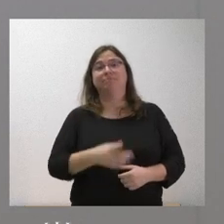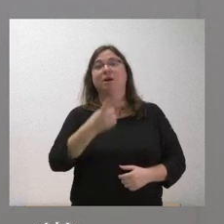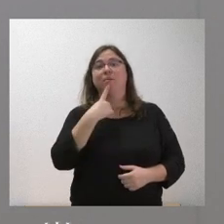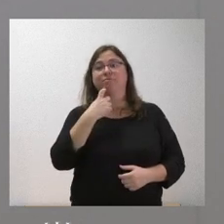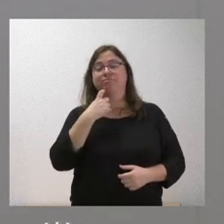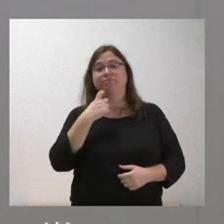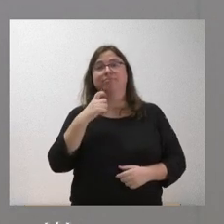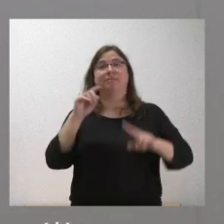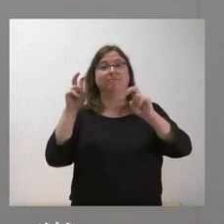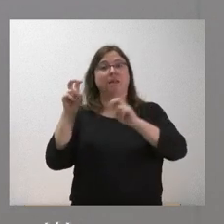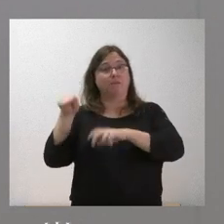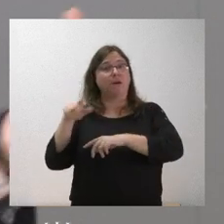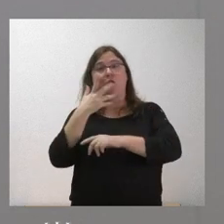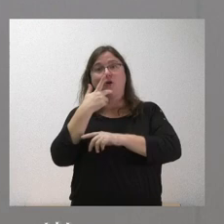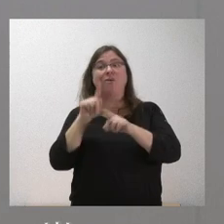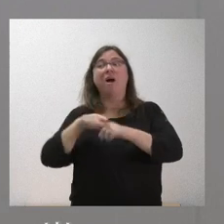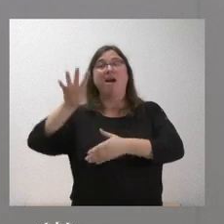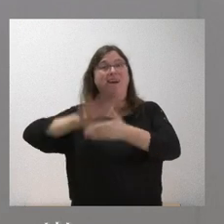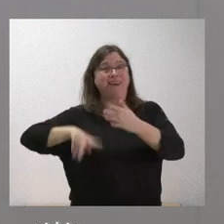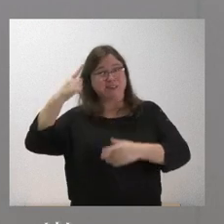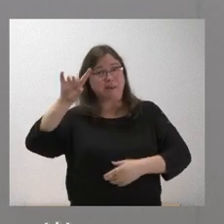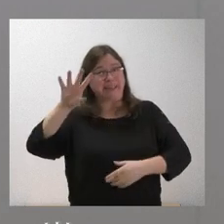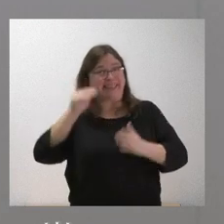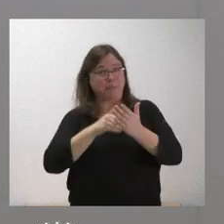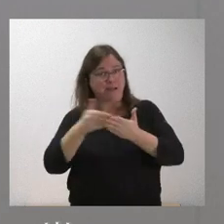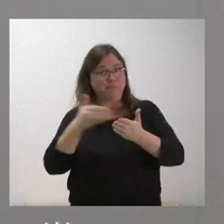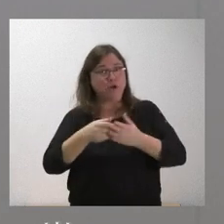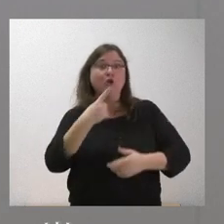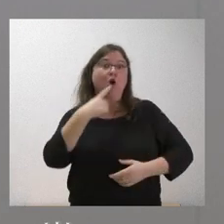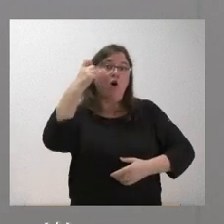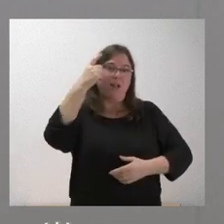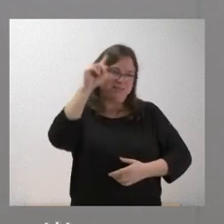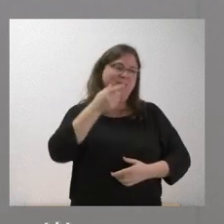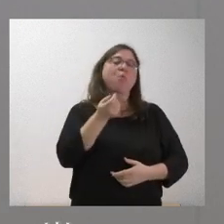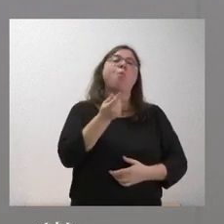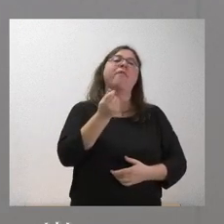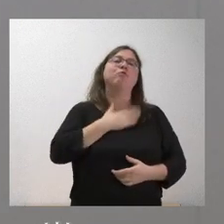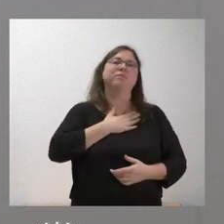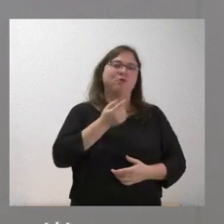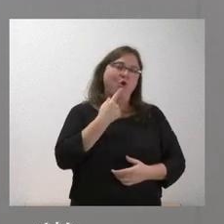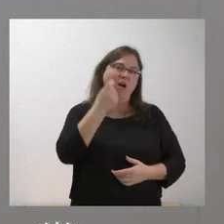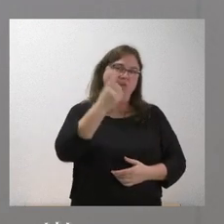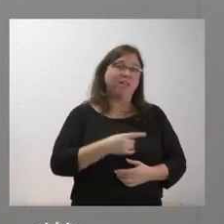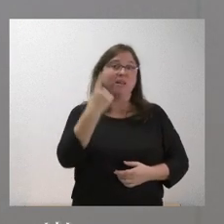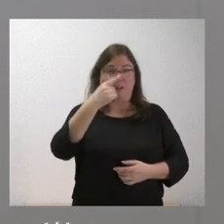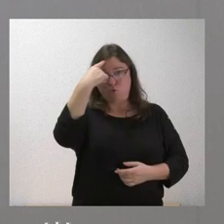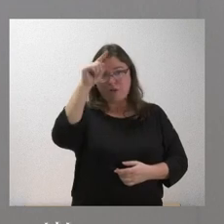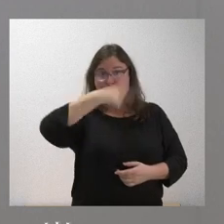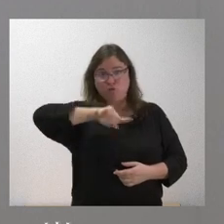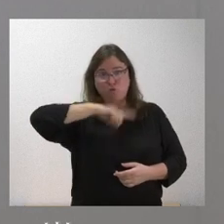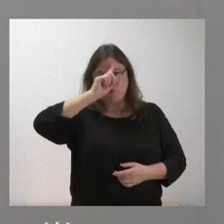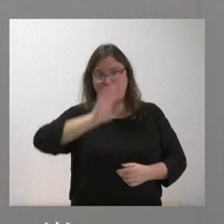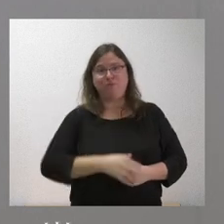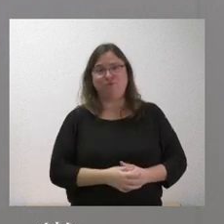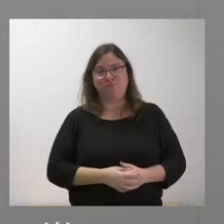sabido como Cataluña sabe lo de los 15000 millones Cuánto es lo de Castilla y león porque hay quien lo sabe todavía no lo sabemos los demás